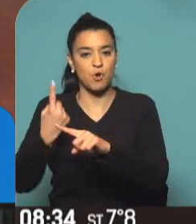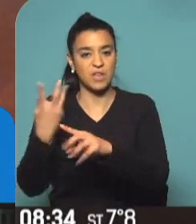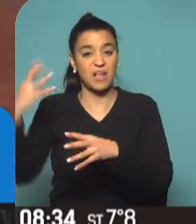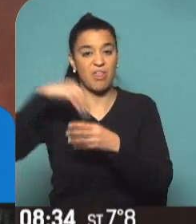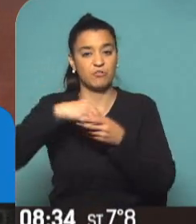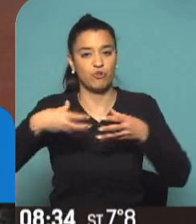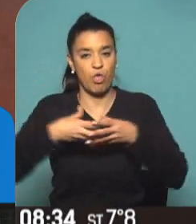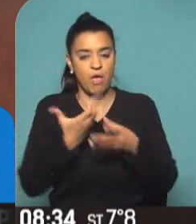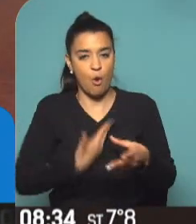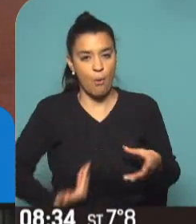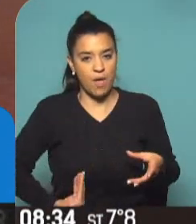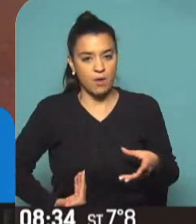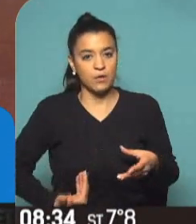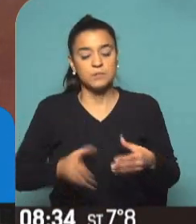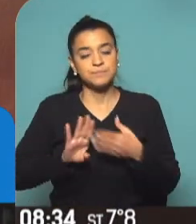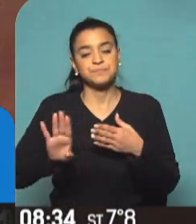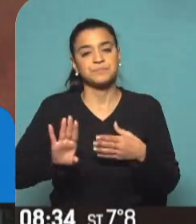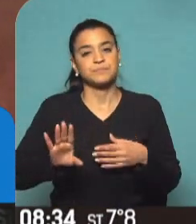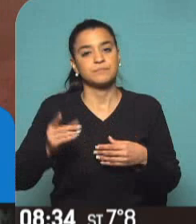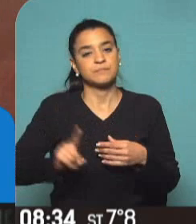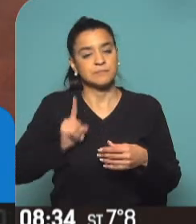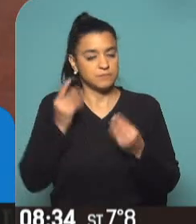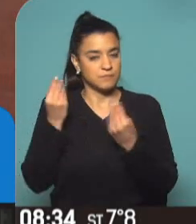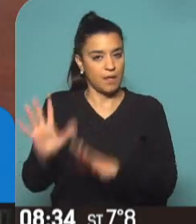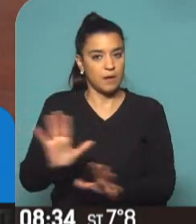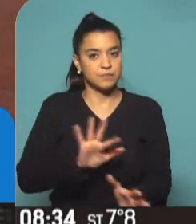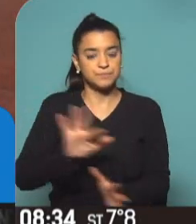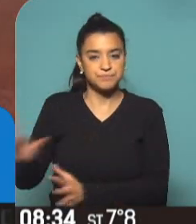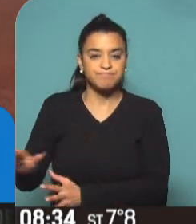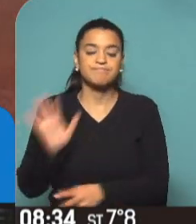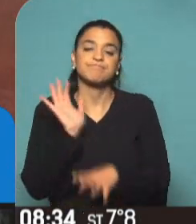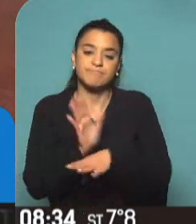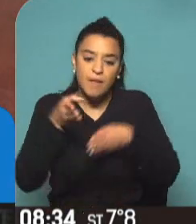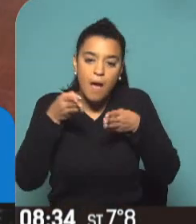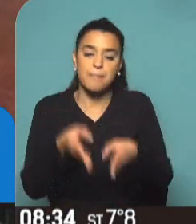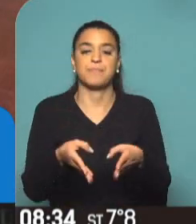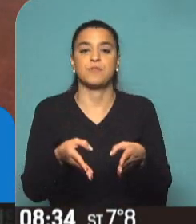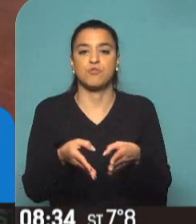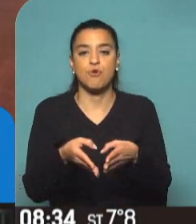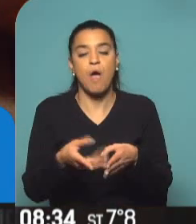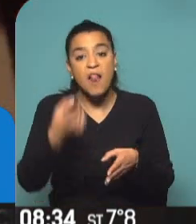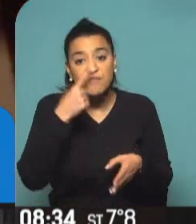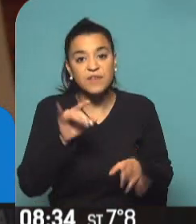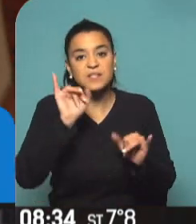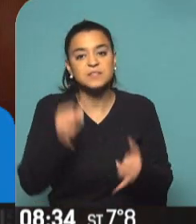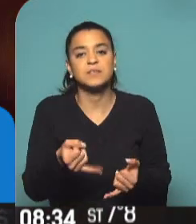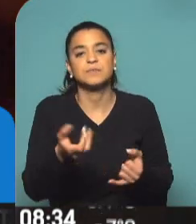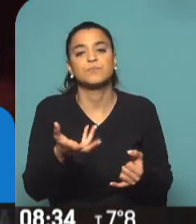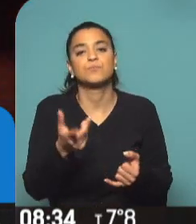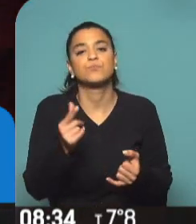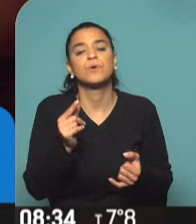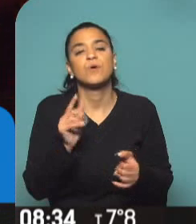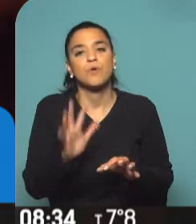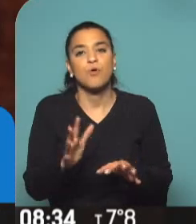del gobierno, se abandona y se toma, digamos, un camino que finalmente termina siendo un poco